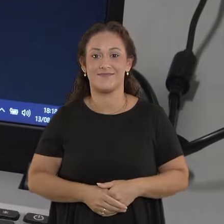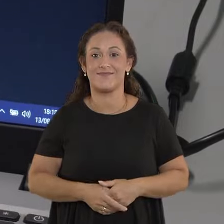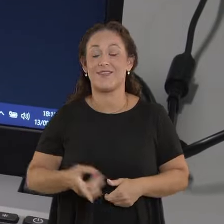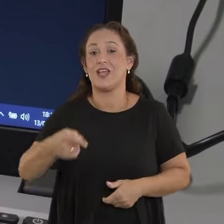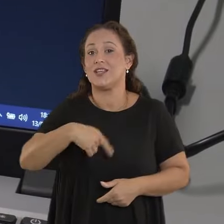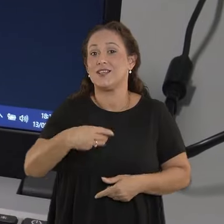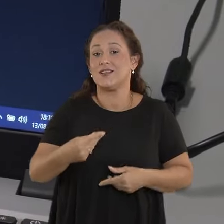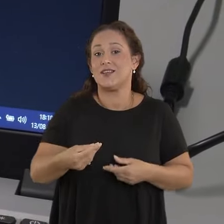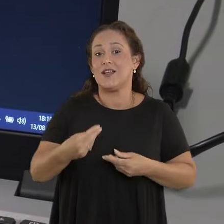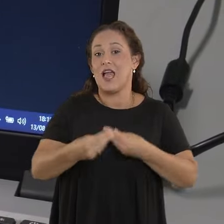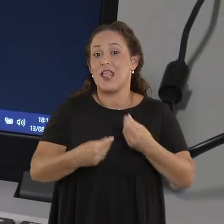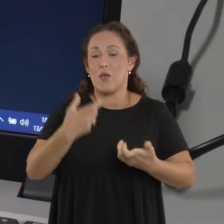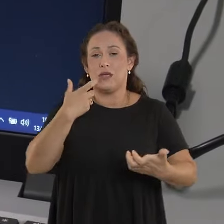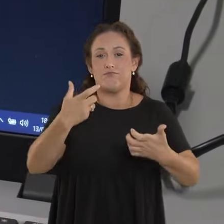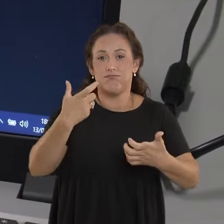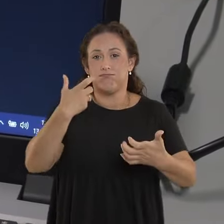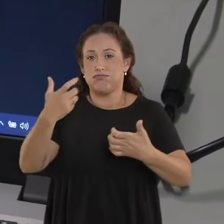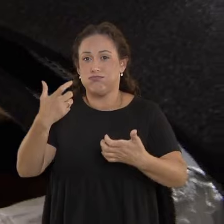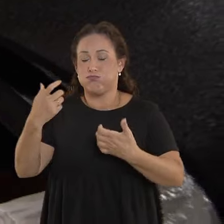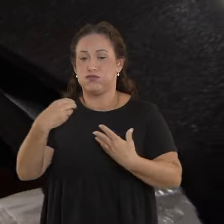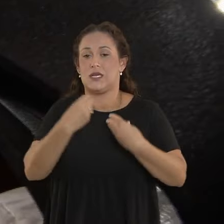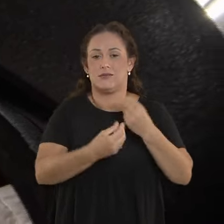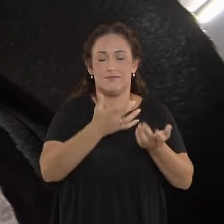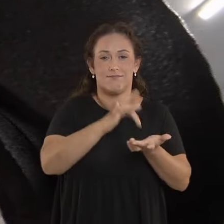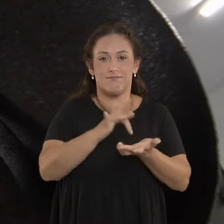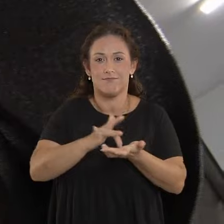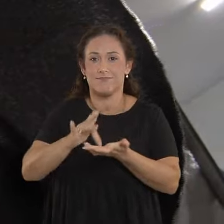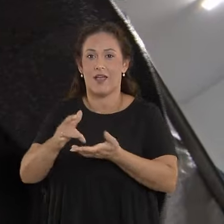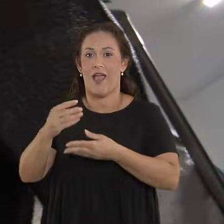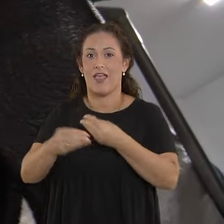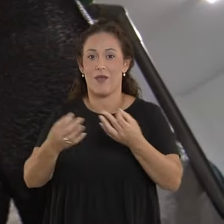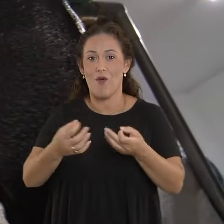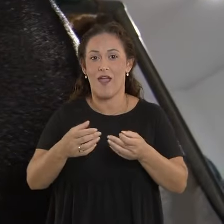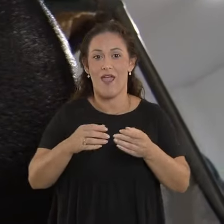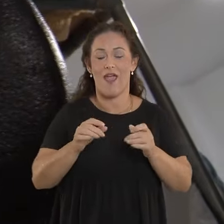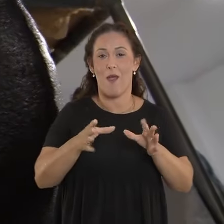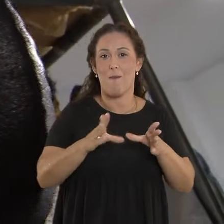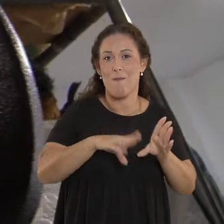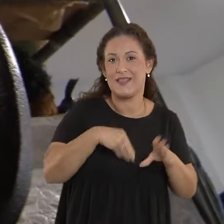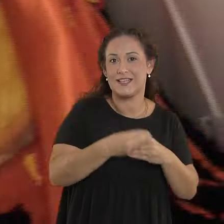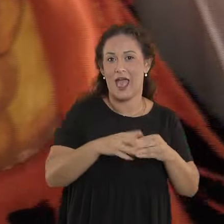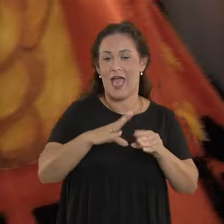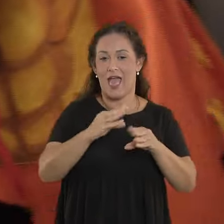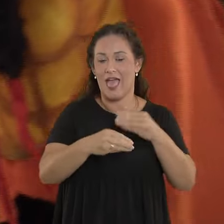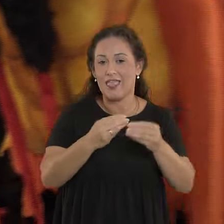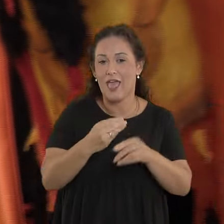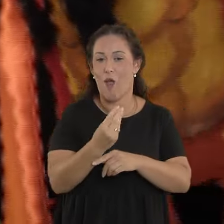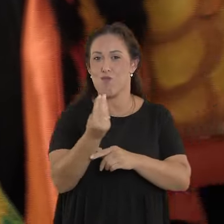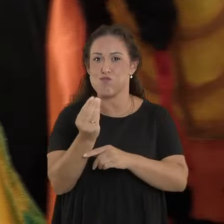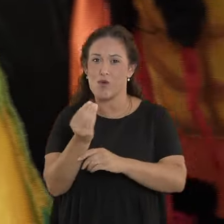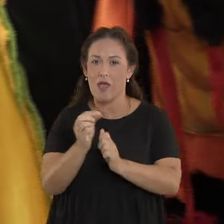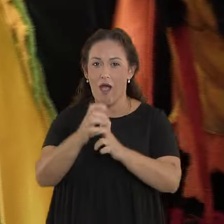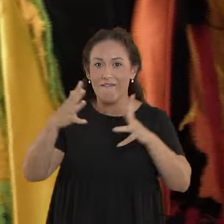Y vamos trajinando con un montón de espectáculos entre gomas pumas,